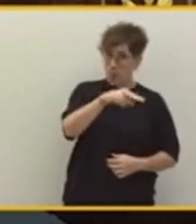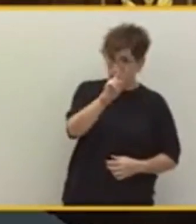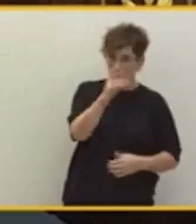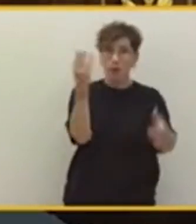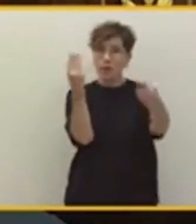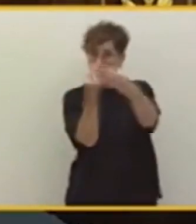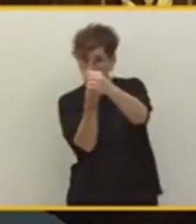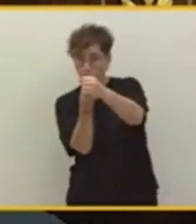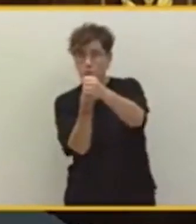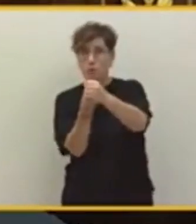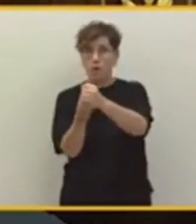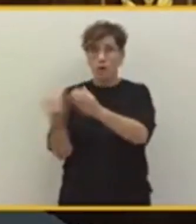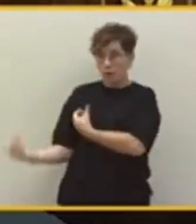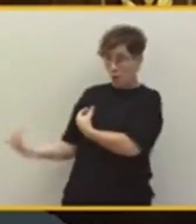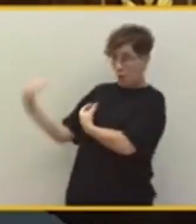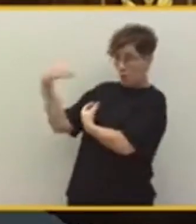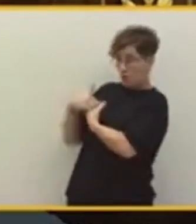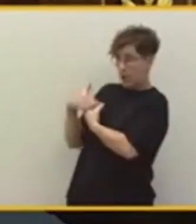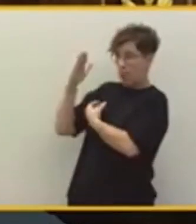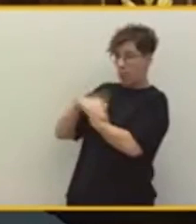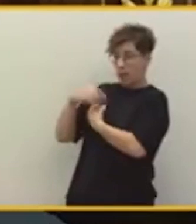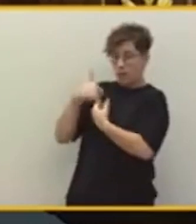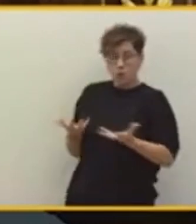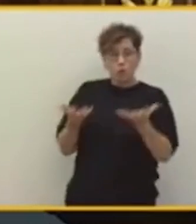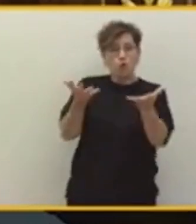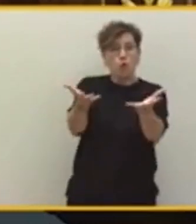para entregarles la autodeterminación o la amnistía.